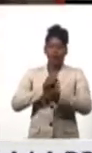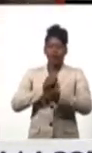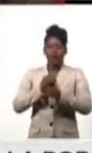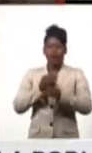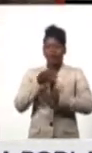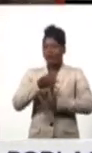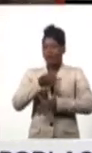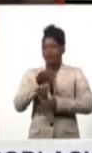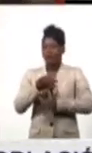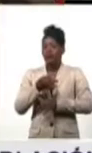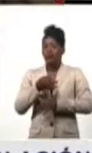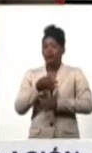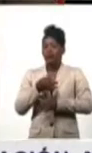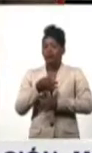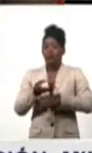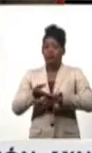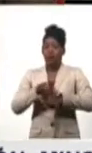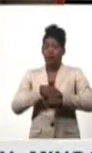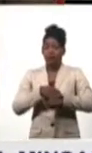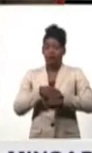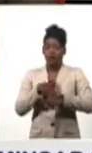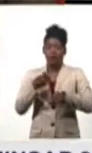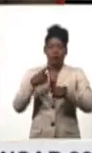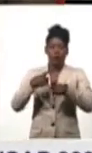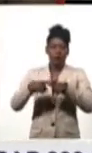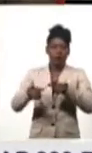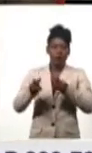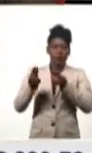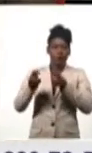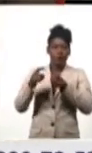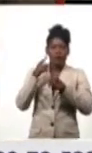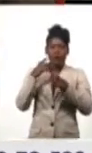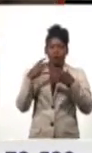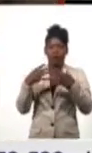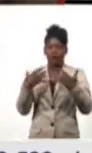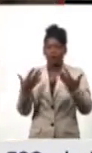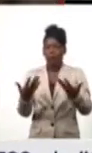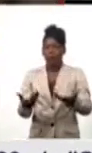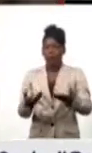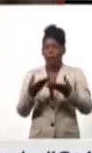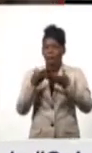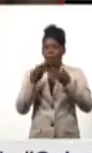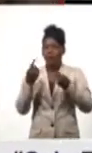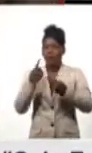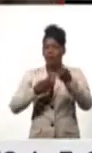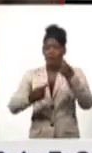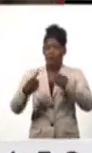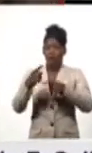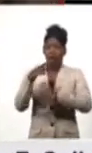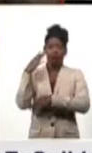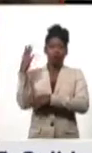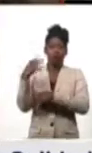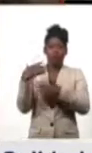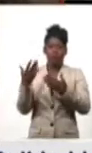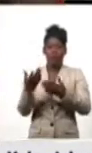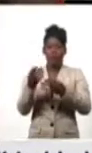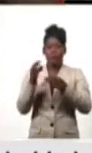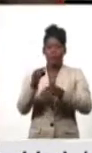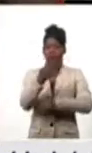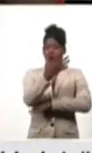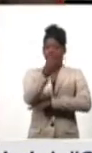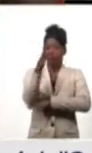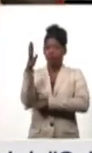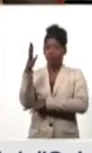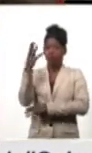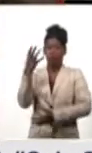voy a explicar, pero existen otras causas importantes de pérdida de diversidad biológica, como pueden ser los incendios forestales, que se ha hablado mucho de